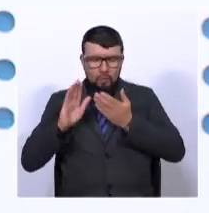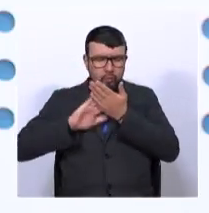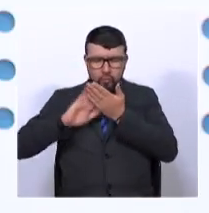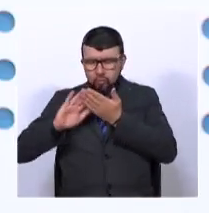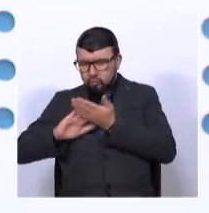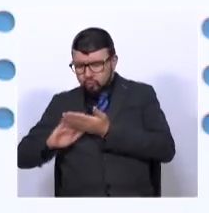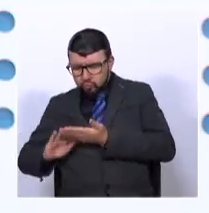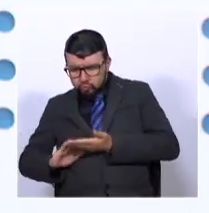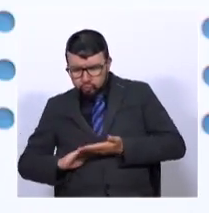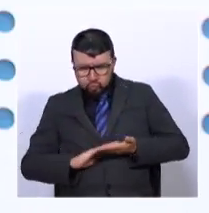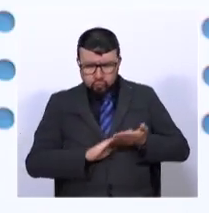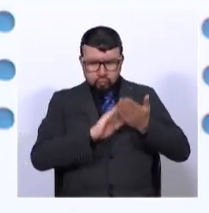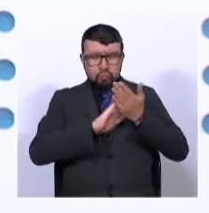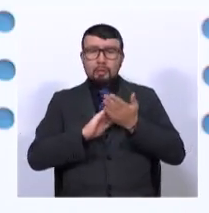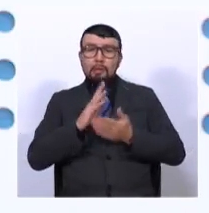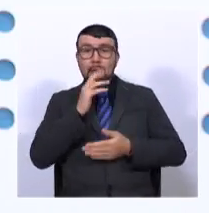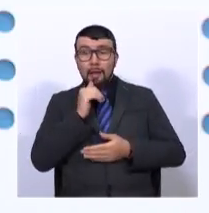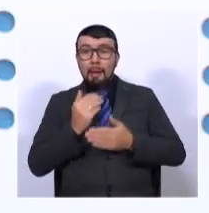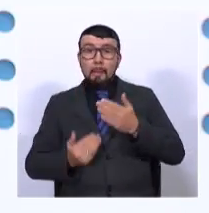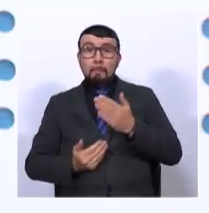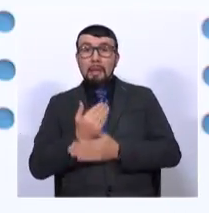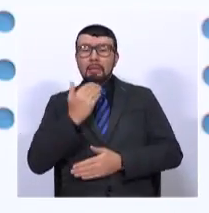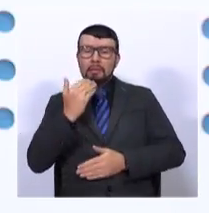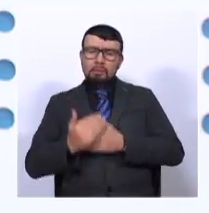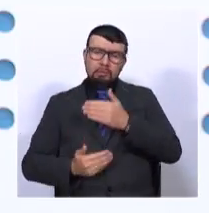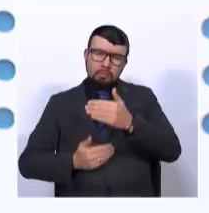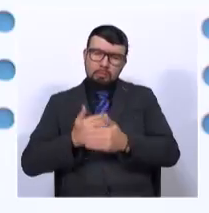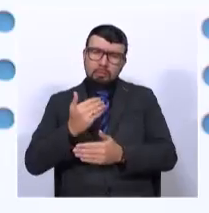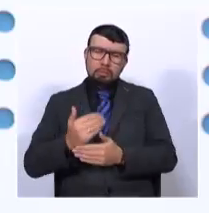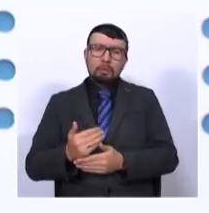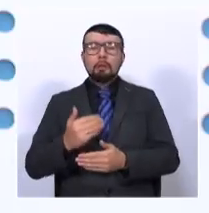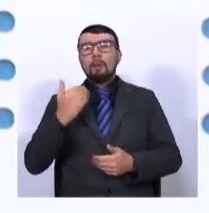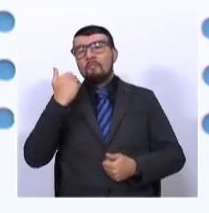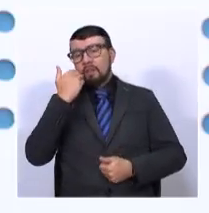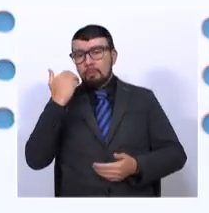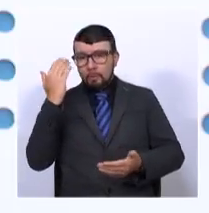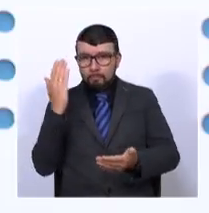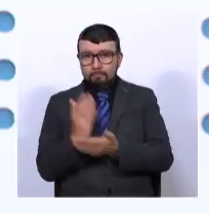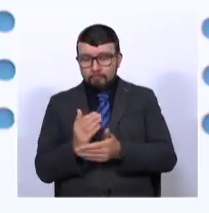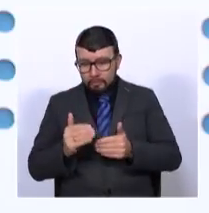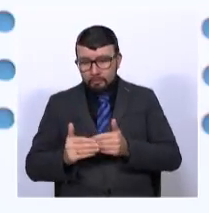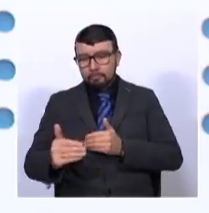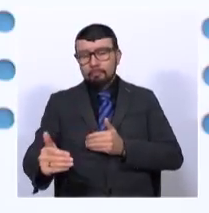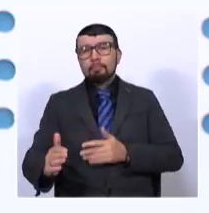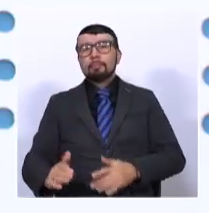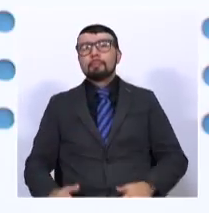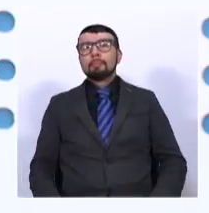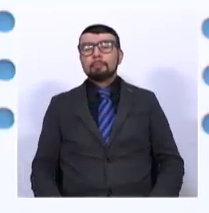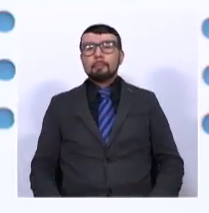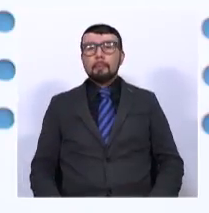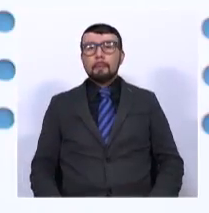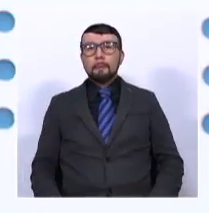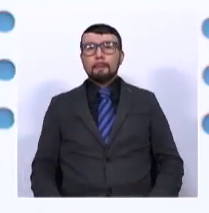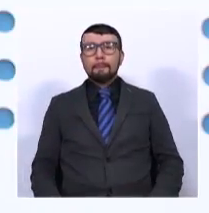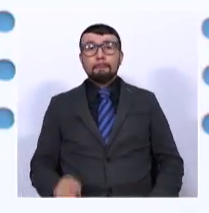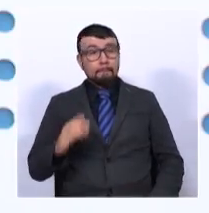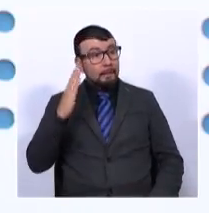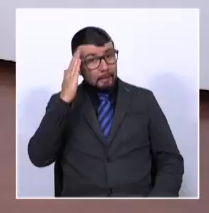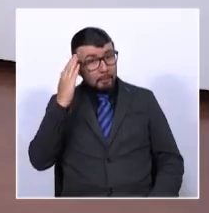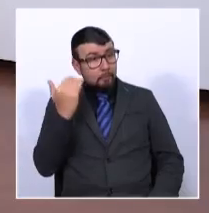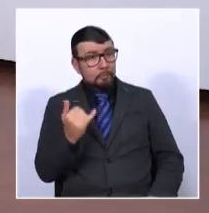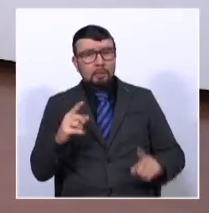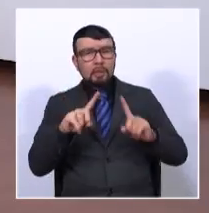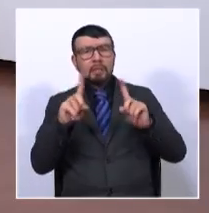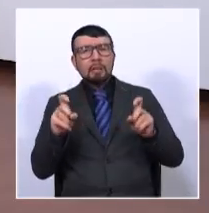tejidos y empieza un desgaste progresivo y llevan a la enfermedad crónico-degenerativa. Bueno, para que sepan ustedes un poco el tema